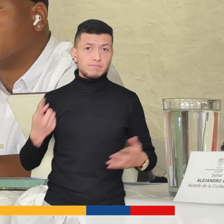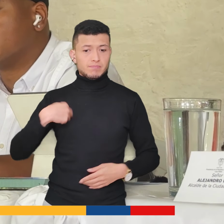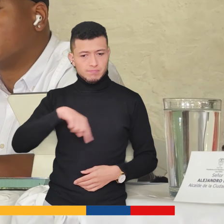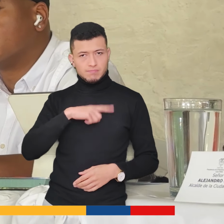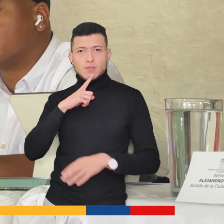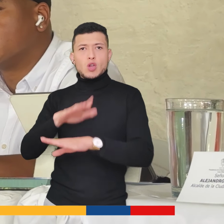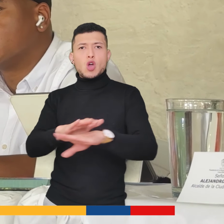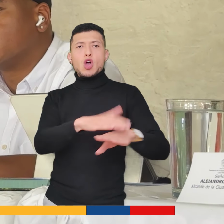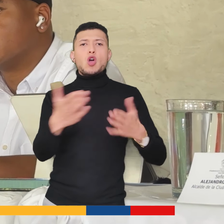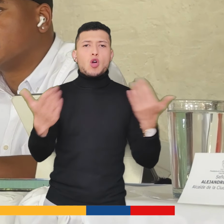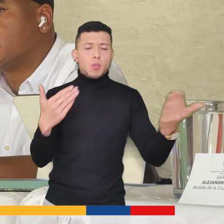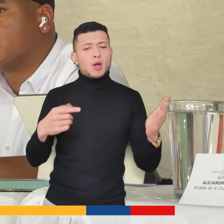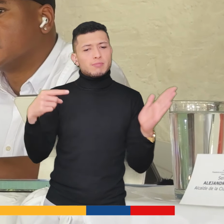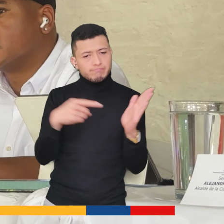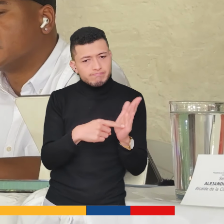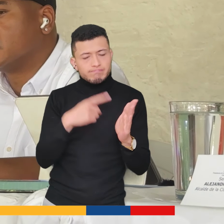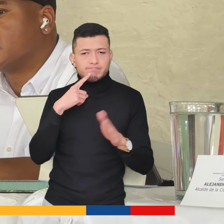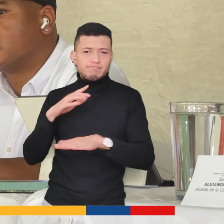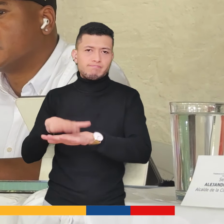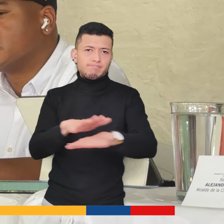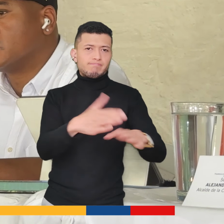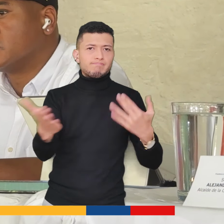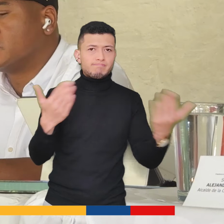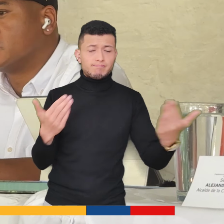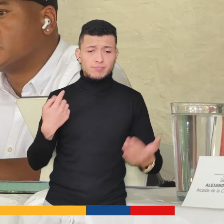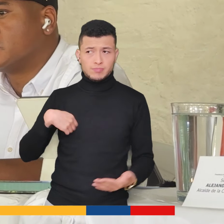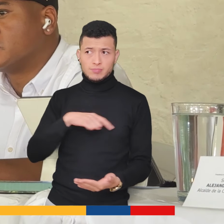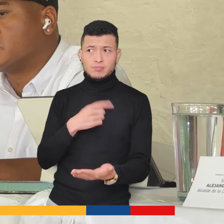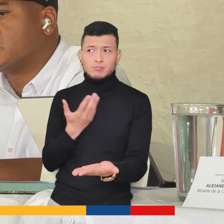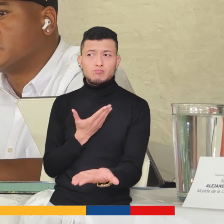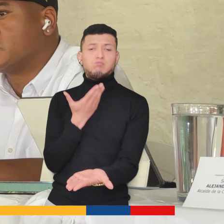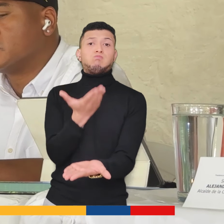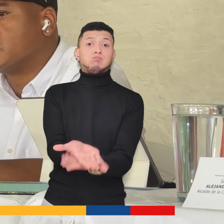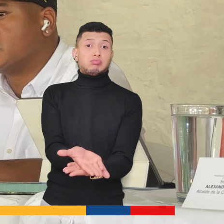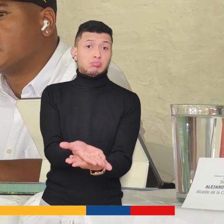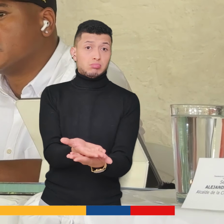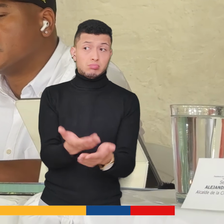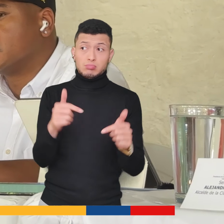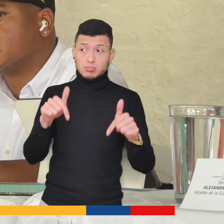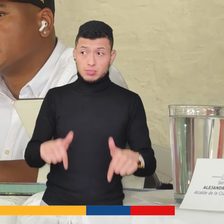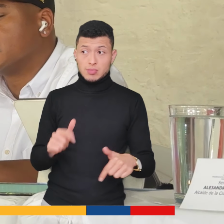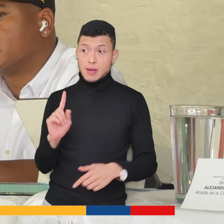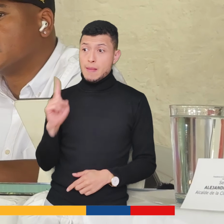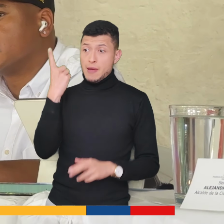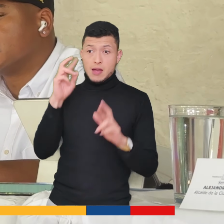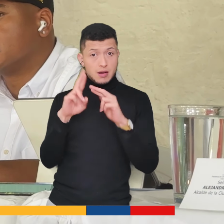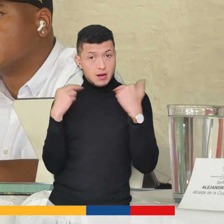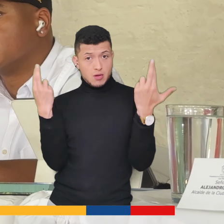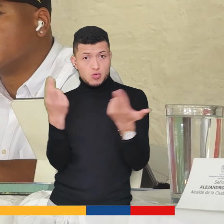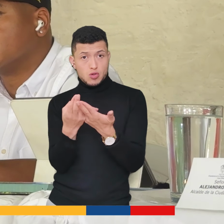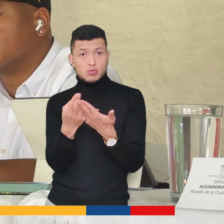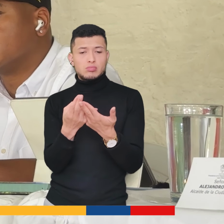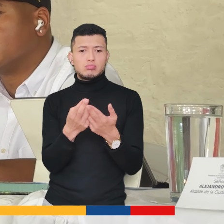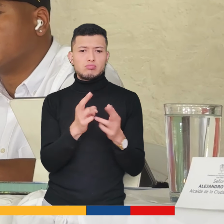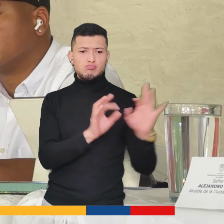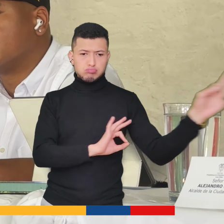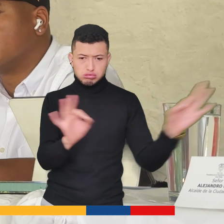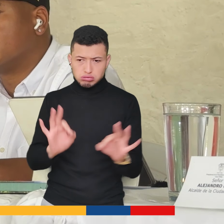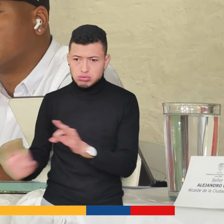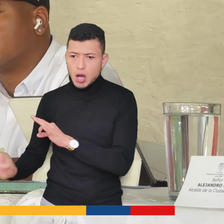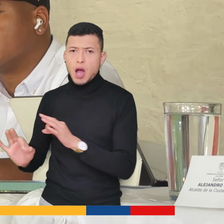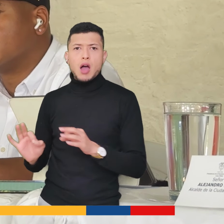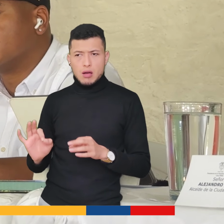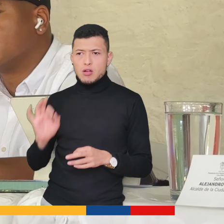hemos convocado aquí. Ponemos sobre la mesa, si esta es la primera reunión de